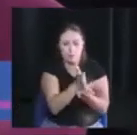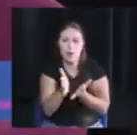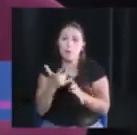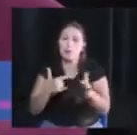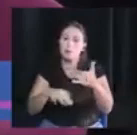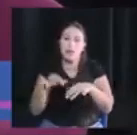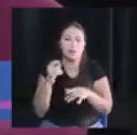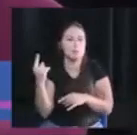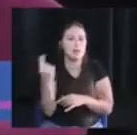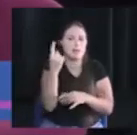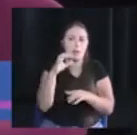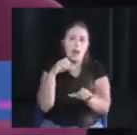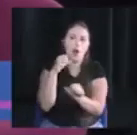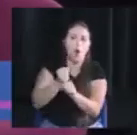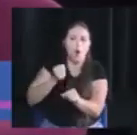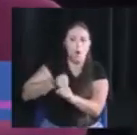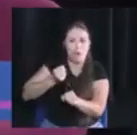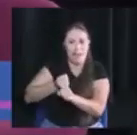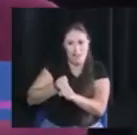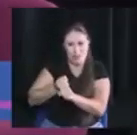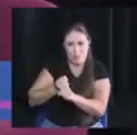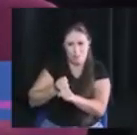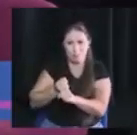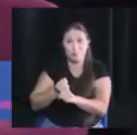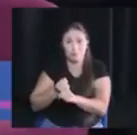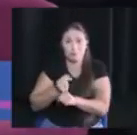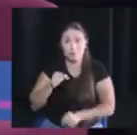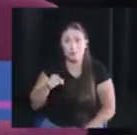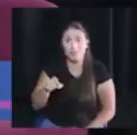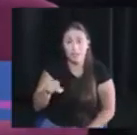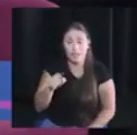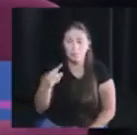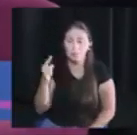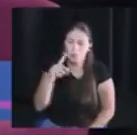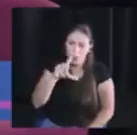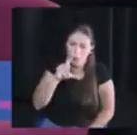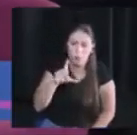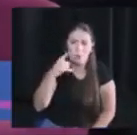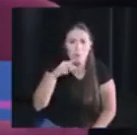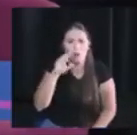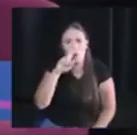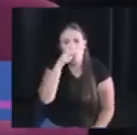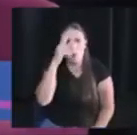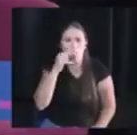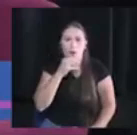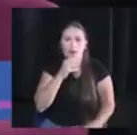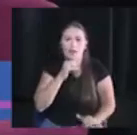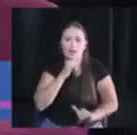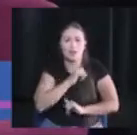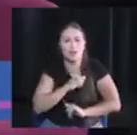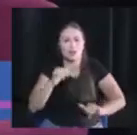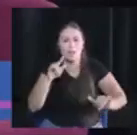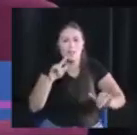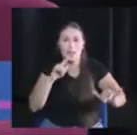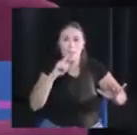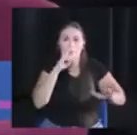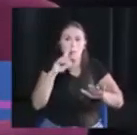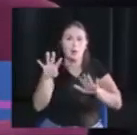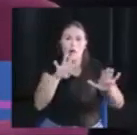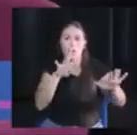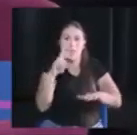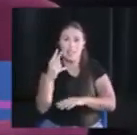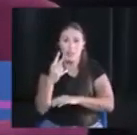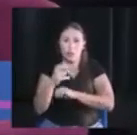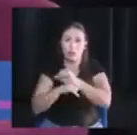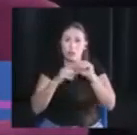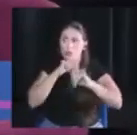obrero como principal constructor. Claro que sí. Pero el Uruguay no fue noticia en toda América Latina en 1992 cuando